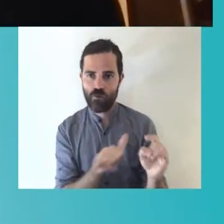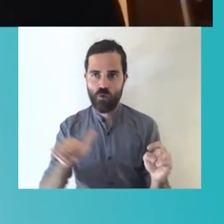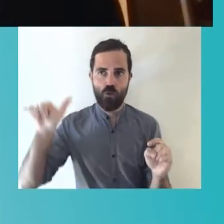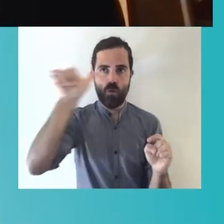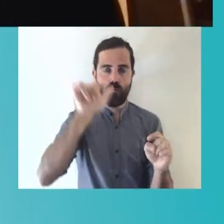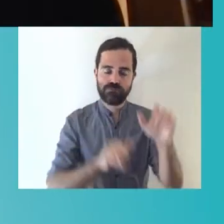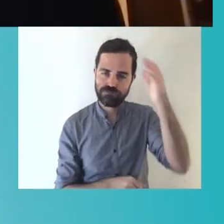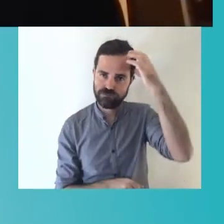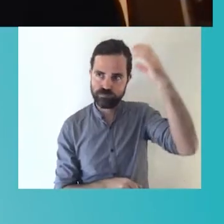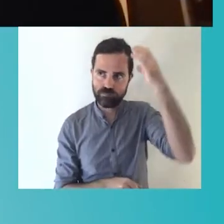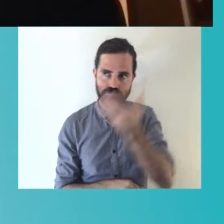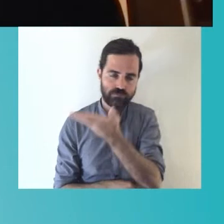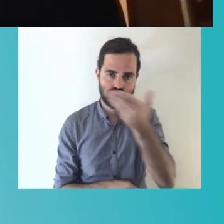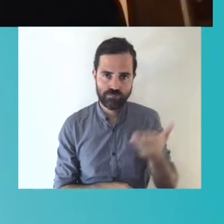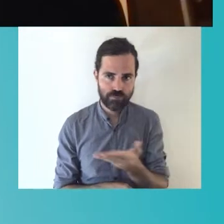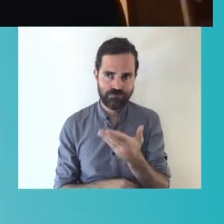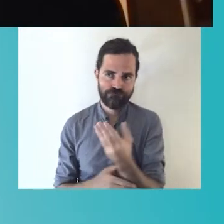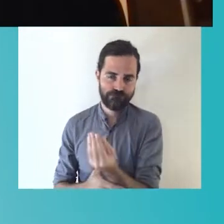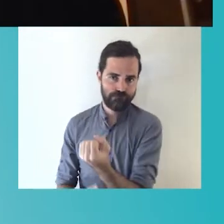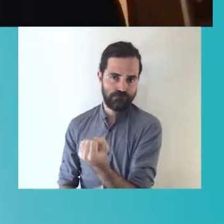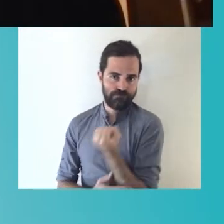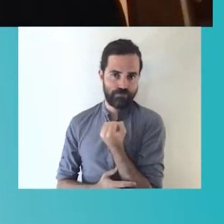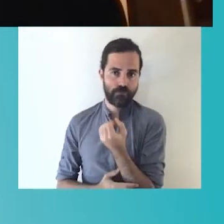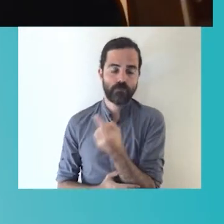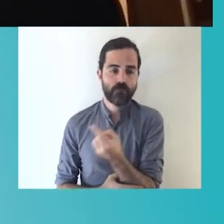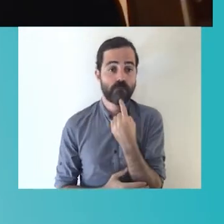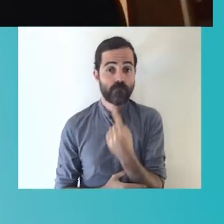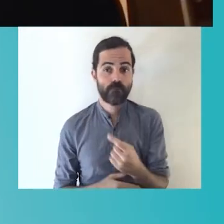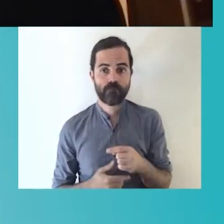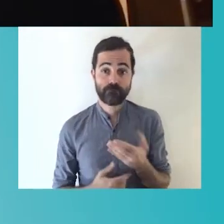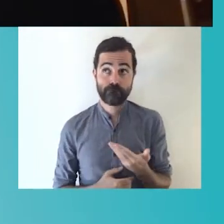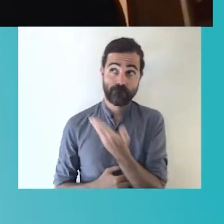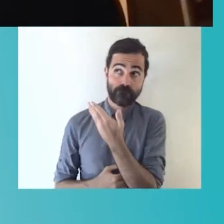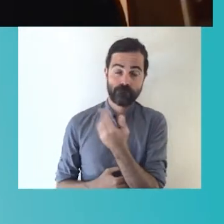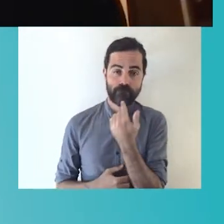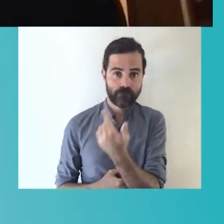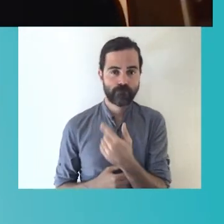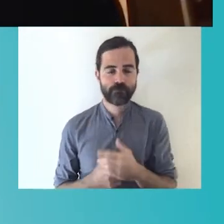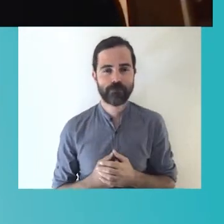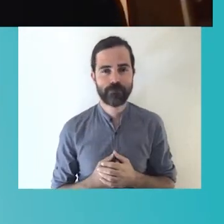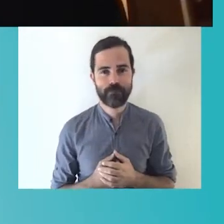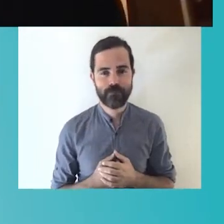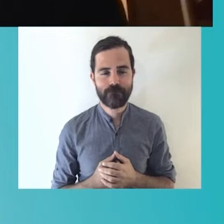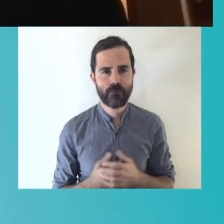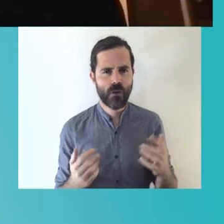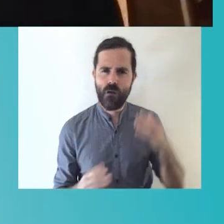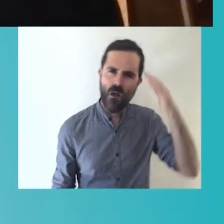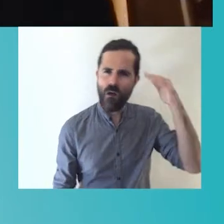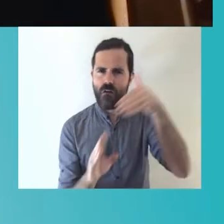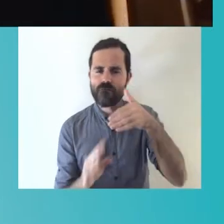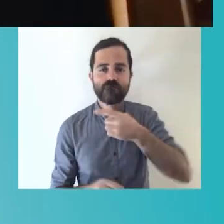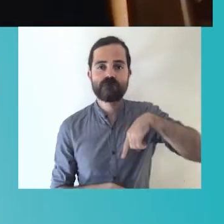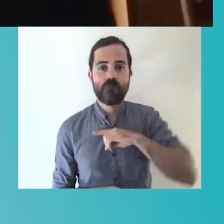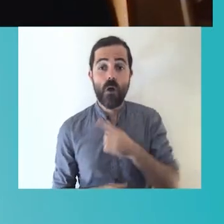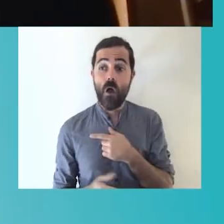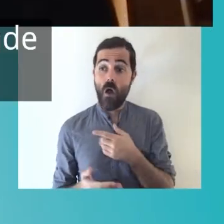fuente de ingresos a través de aplicar un markup sobre los proyectos forestales y créditos de carbono emitidos. Nuestro objetivo es